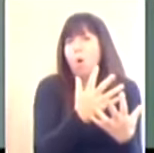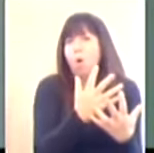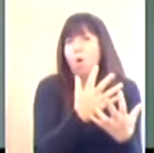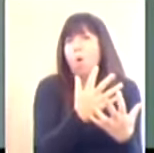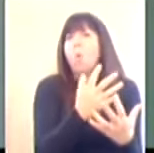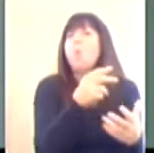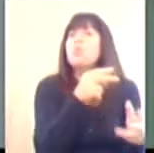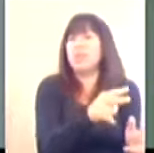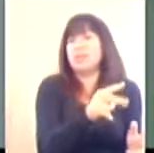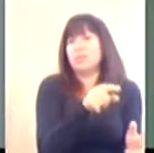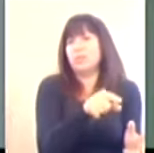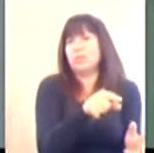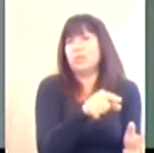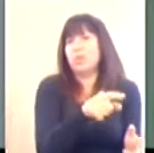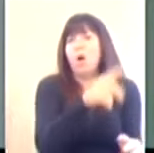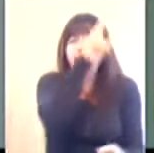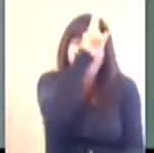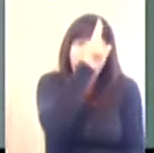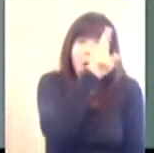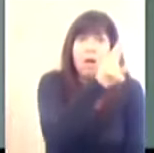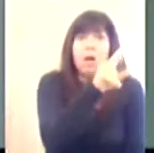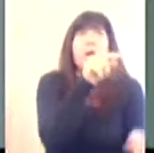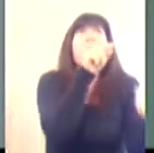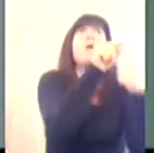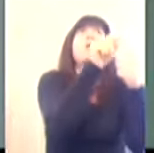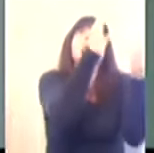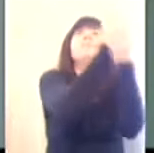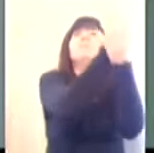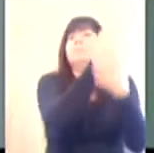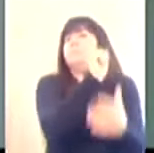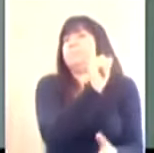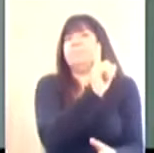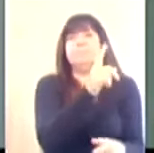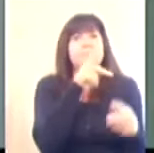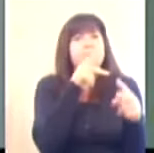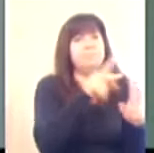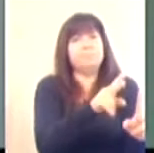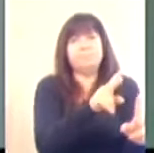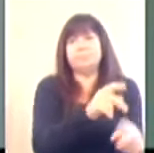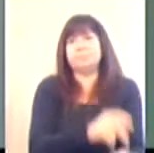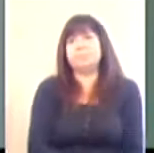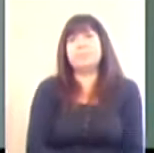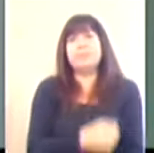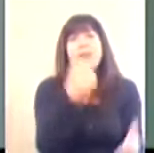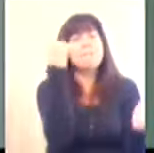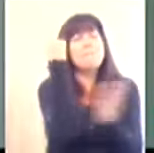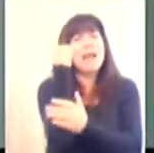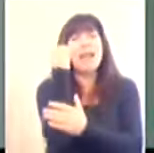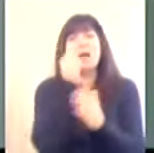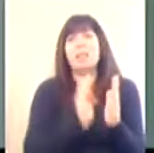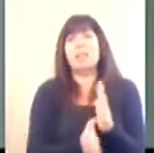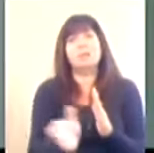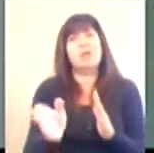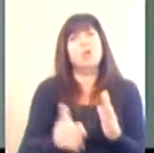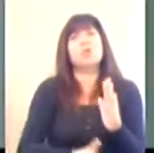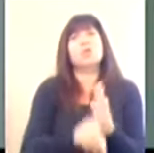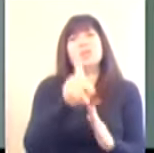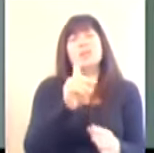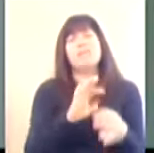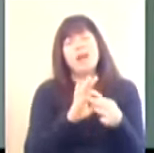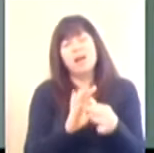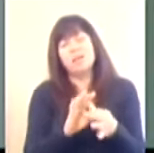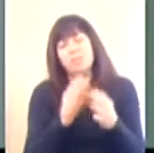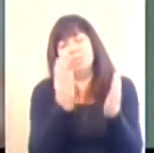como un derecho, y por lo tanto como un pilar de ese desarrollo sostenible. Eso me pareció sumamente revelador, así que les agradezco el